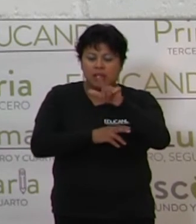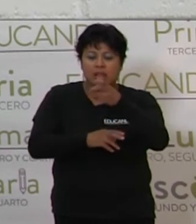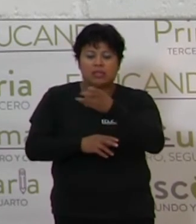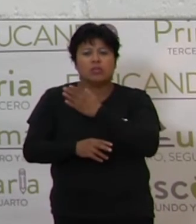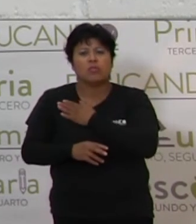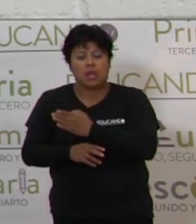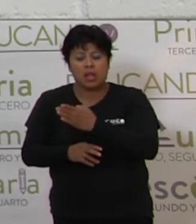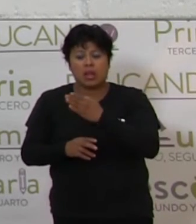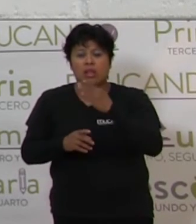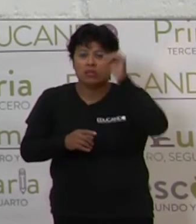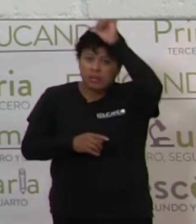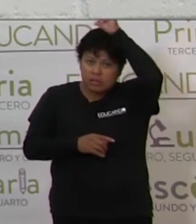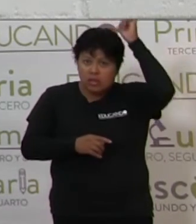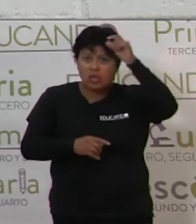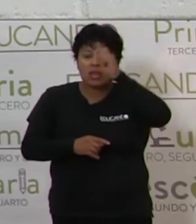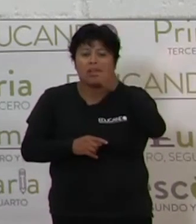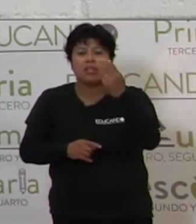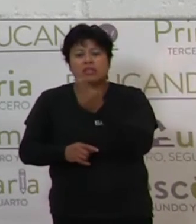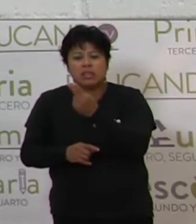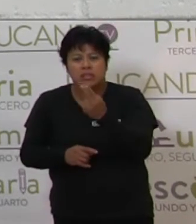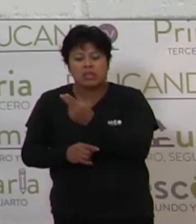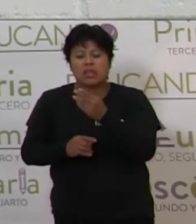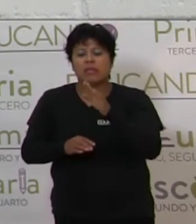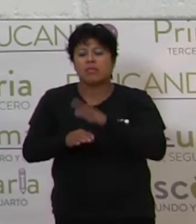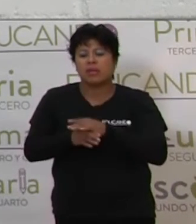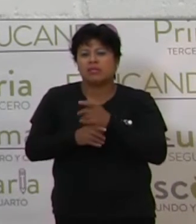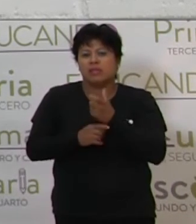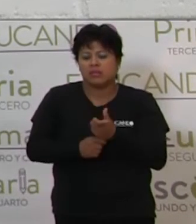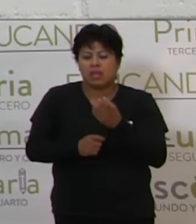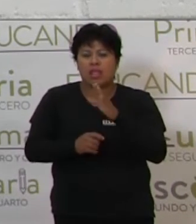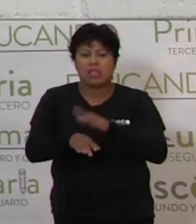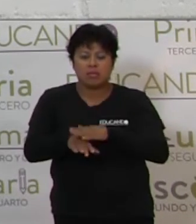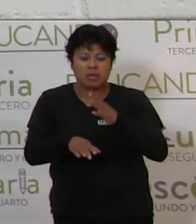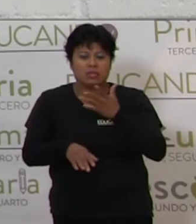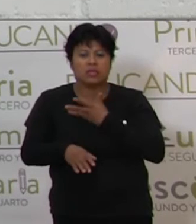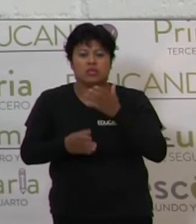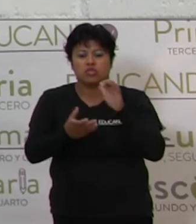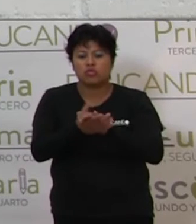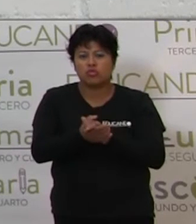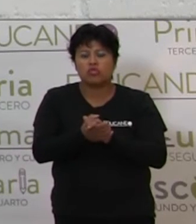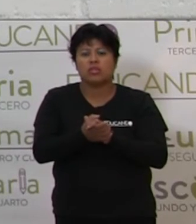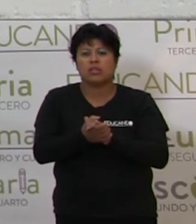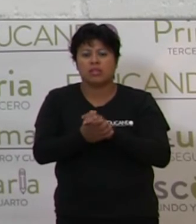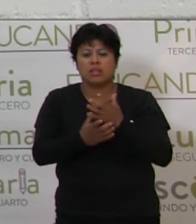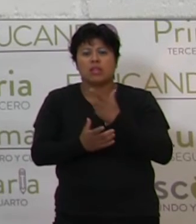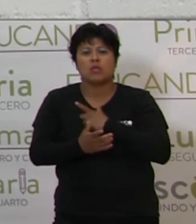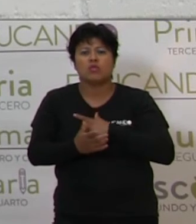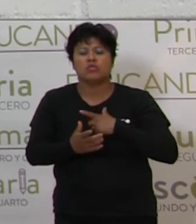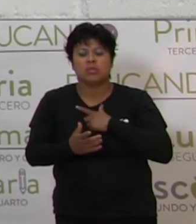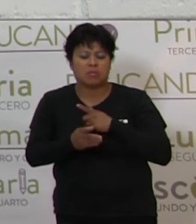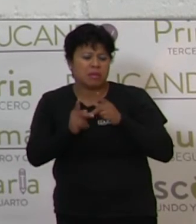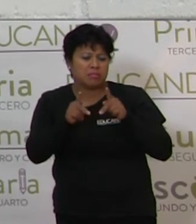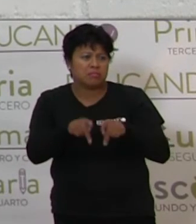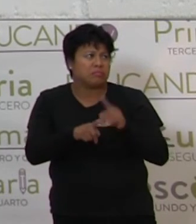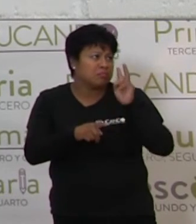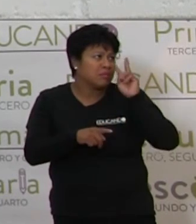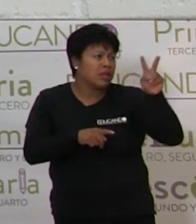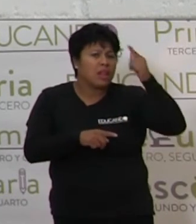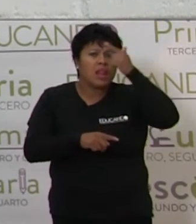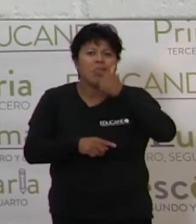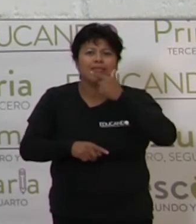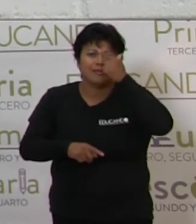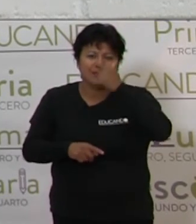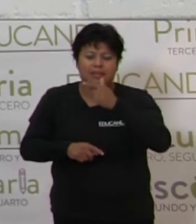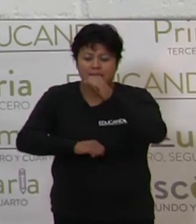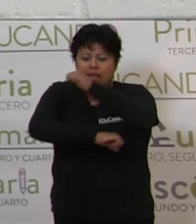El buen párroco era hombre casado y necesitaba más habitaciones. Además, a su esposa le disgustaba ver el cementerio por